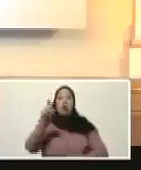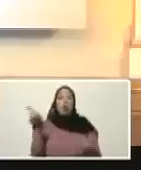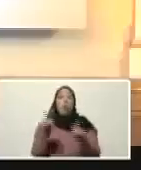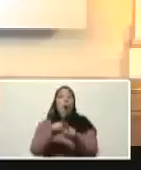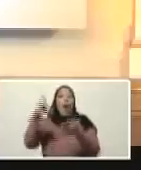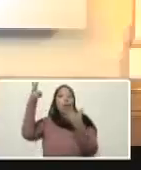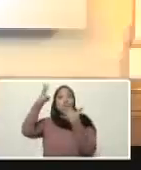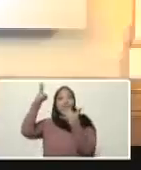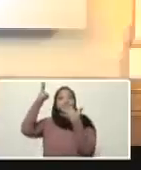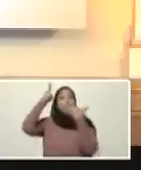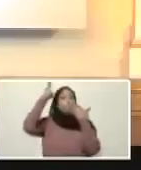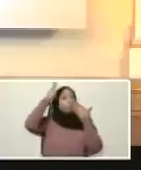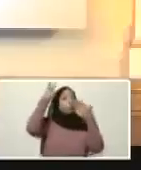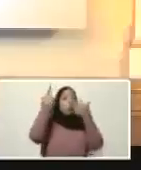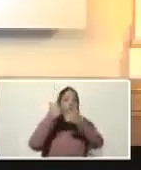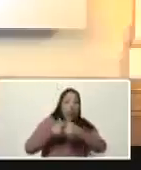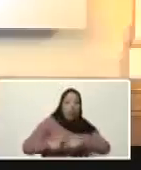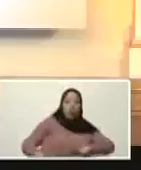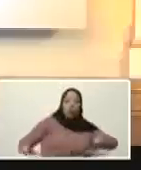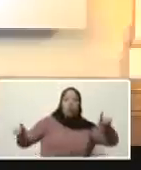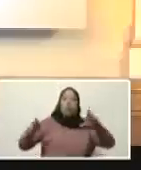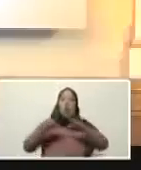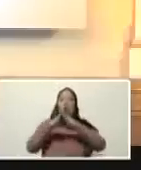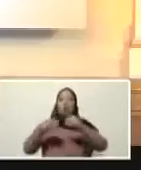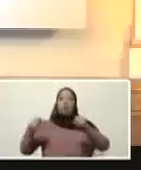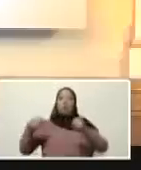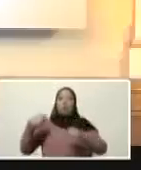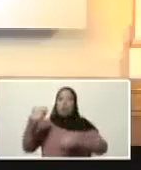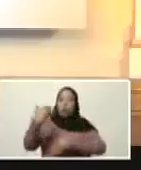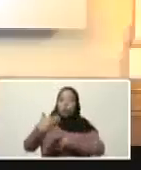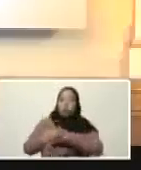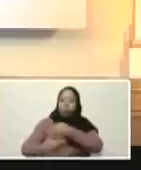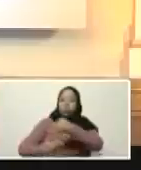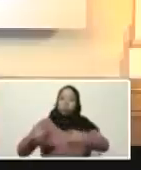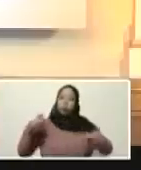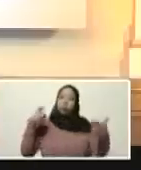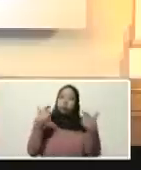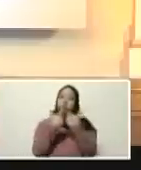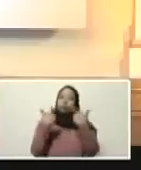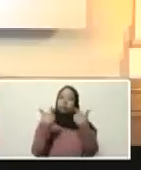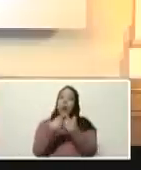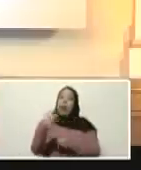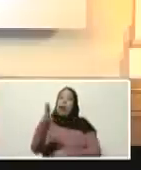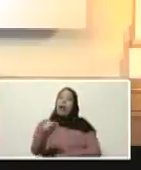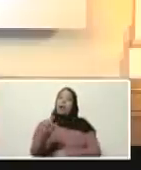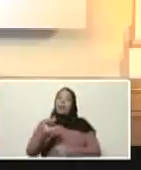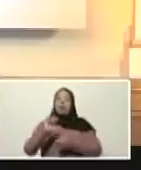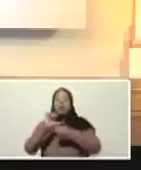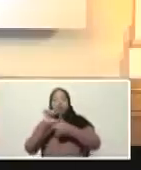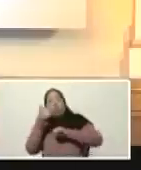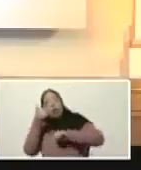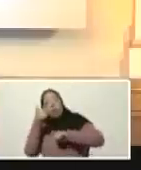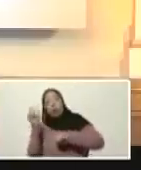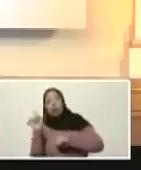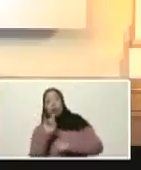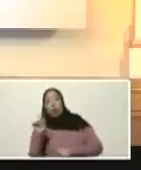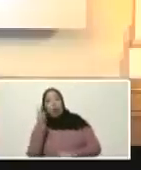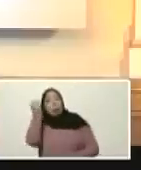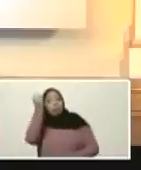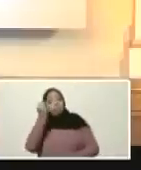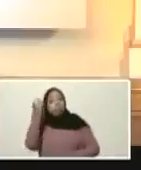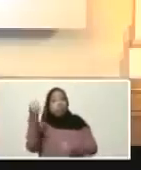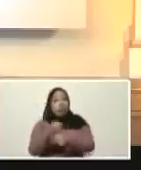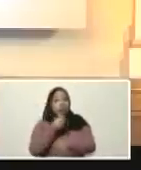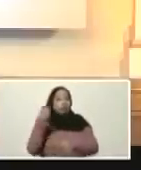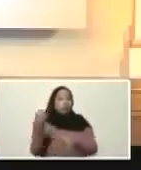originarios para poder librar todas las batallas por venir. Que nadie se duerme en los laureles. Pido a